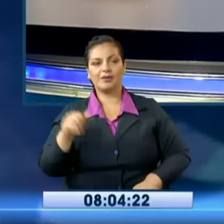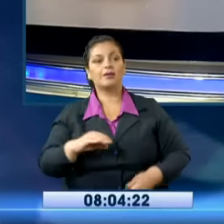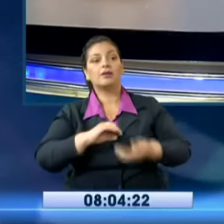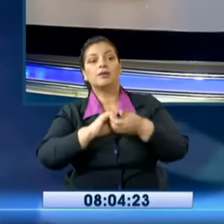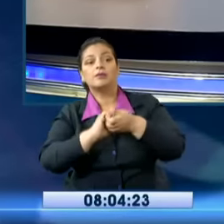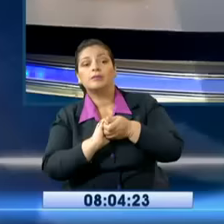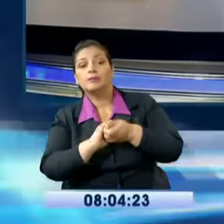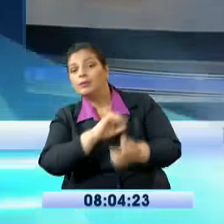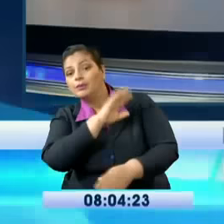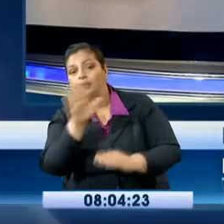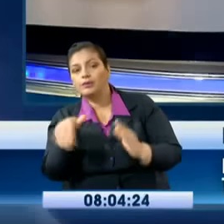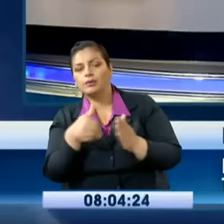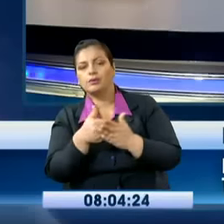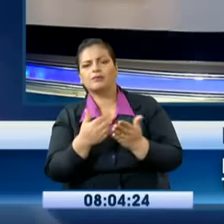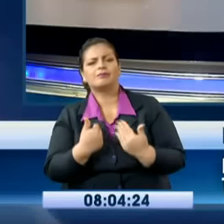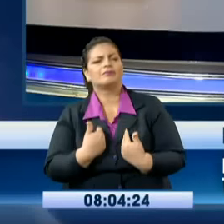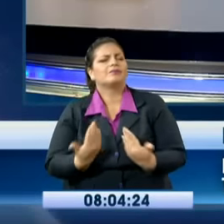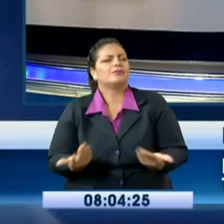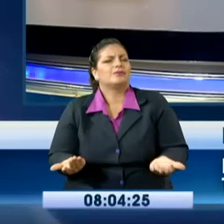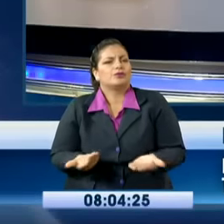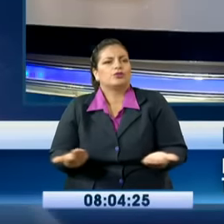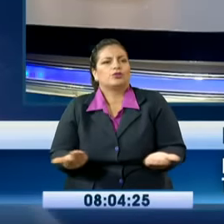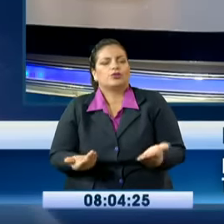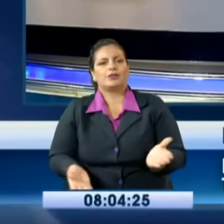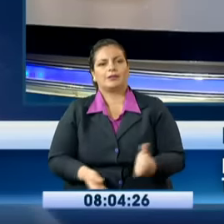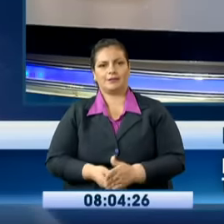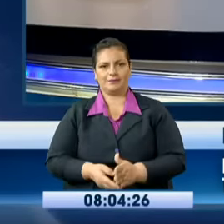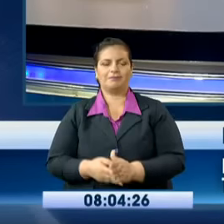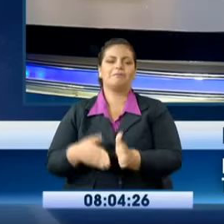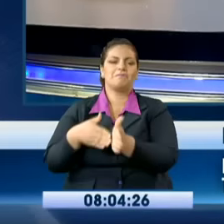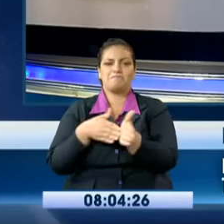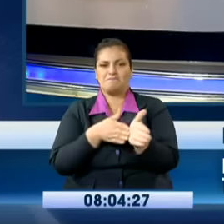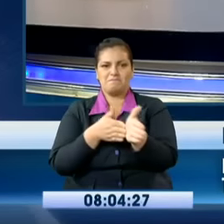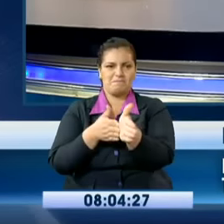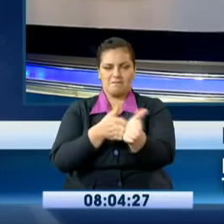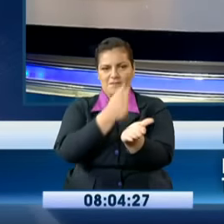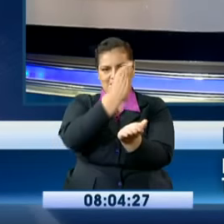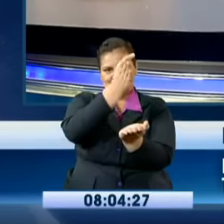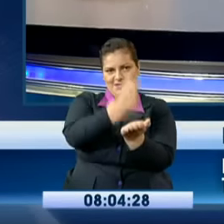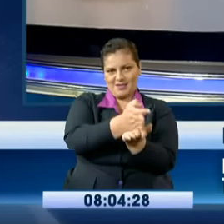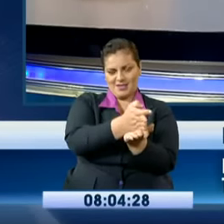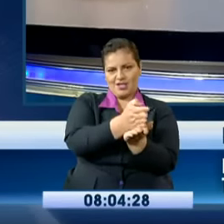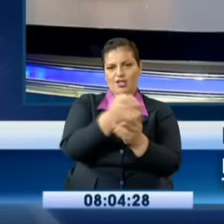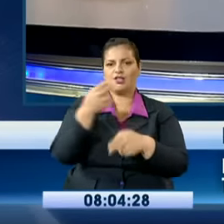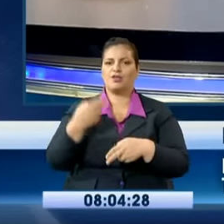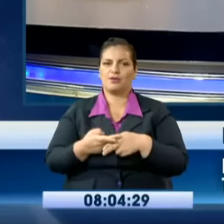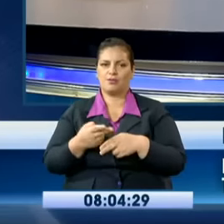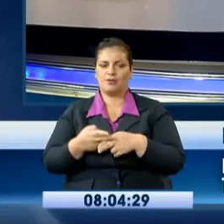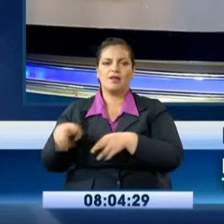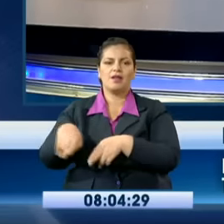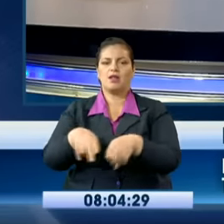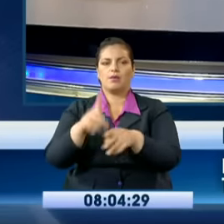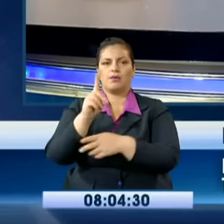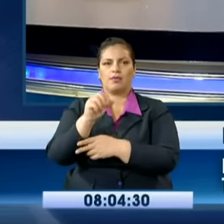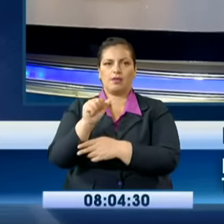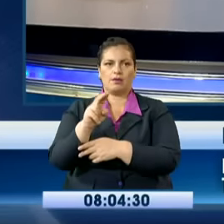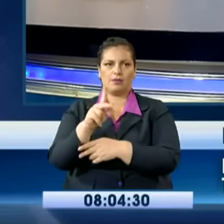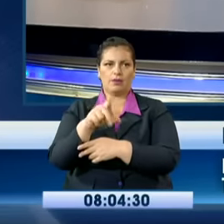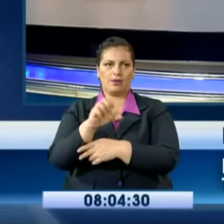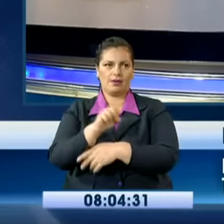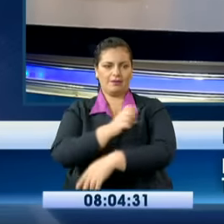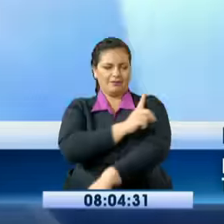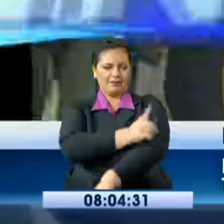televidentes. Estoy acá desde la terminal Río Daule de la Metrovía, del sistema de transporte masivo de Guayaquil, que se ubica junto a la terminal terrestre. ¿Qué